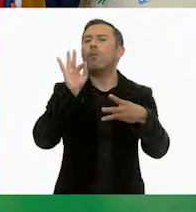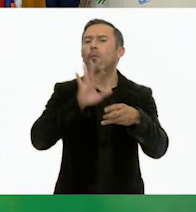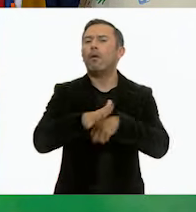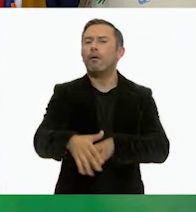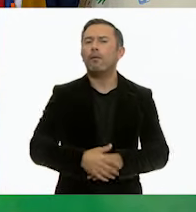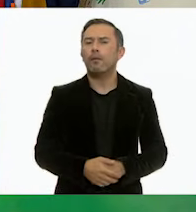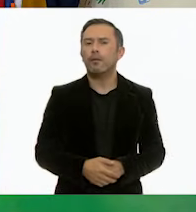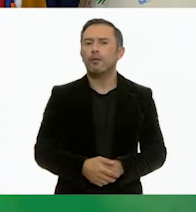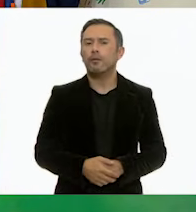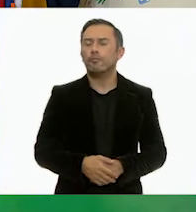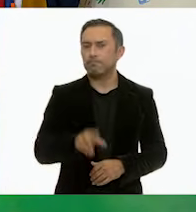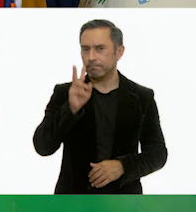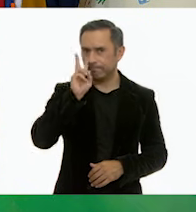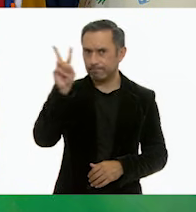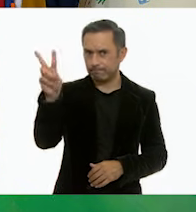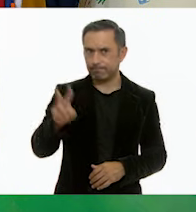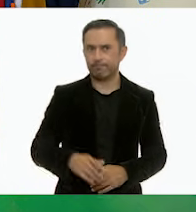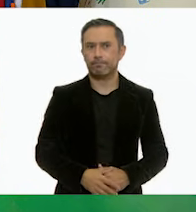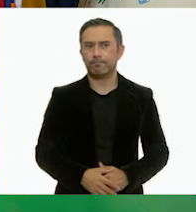Observemos.